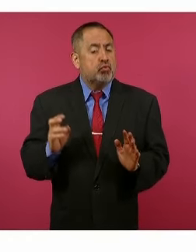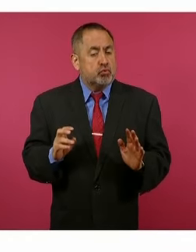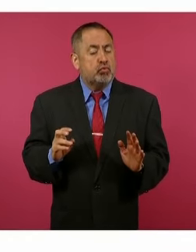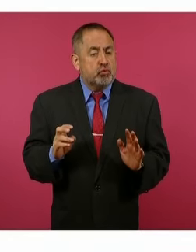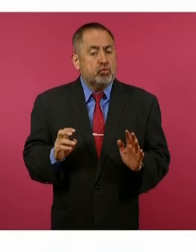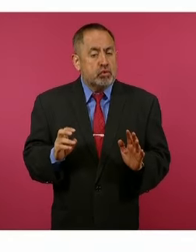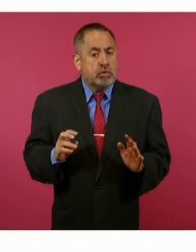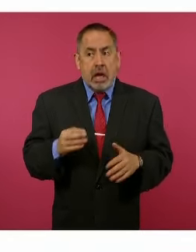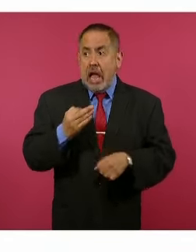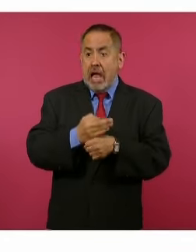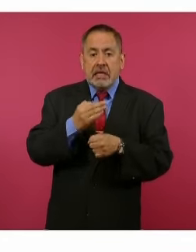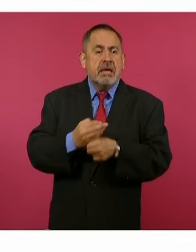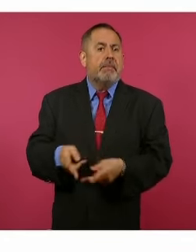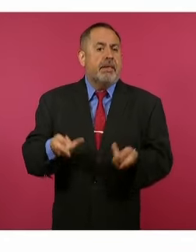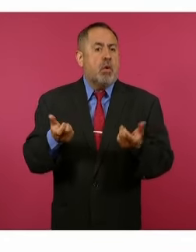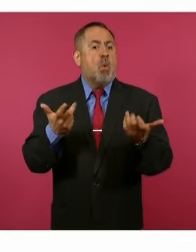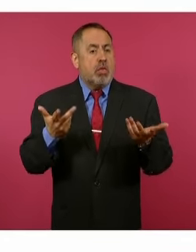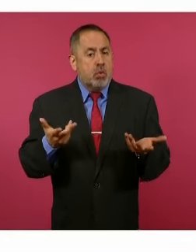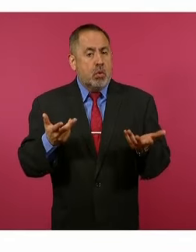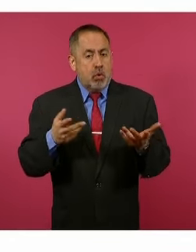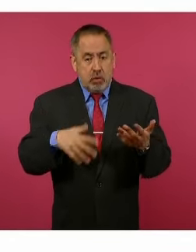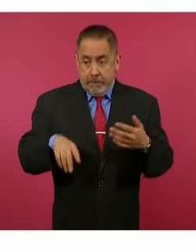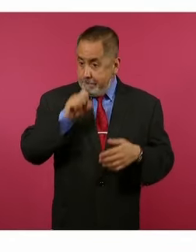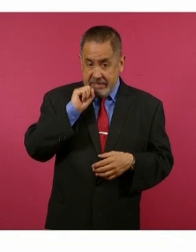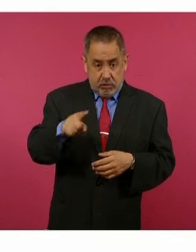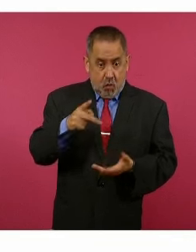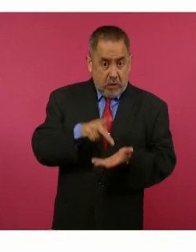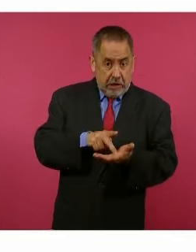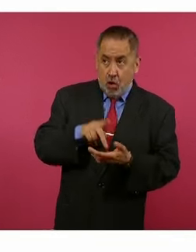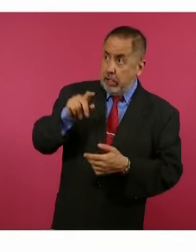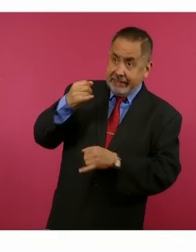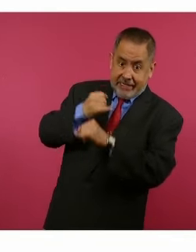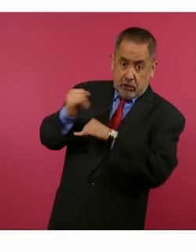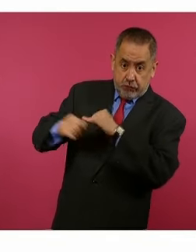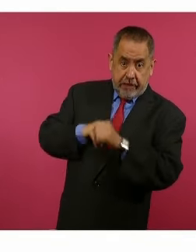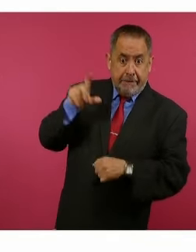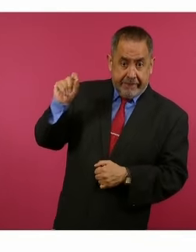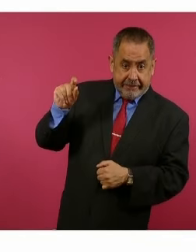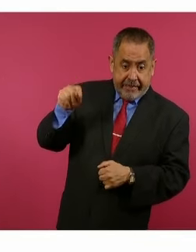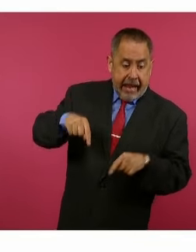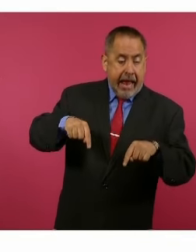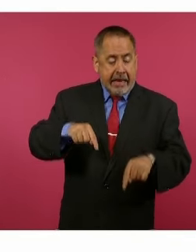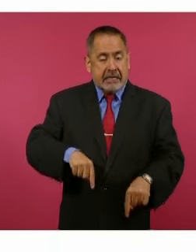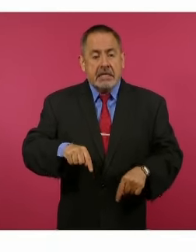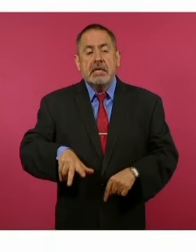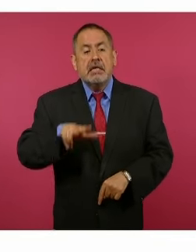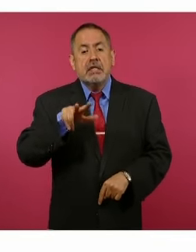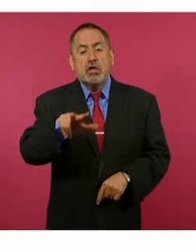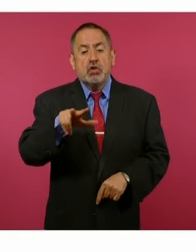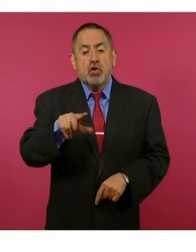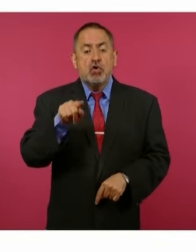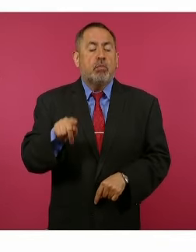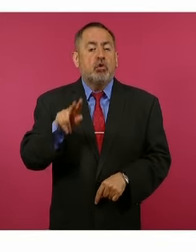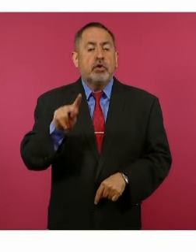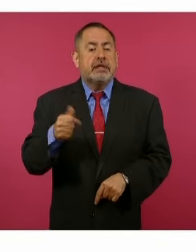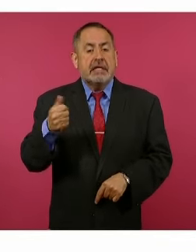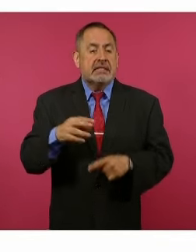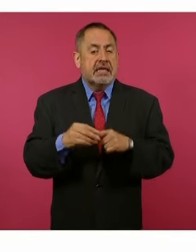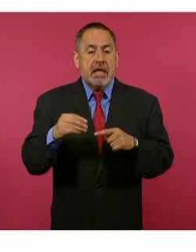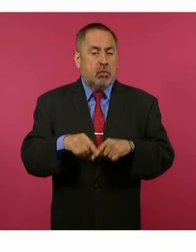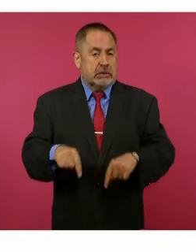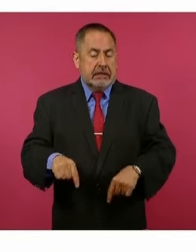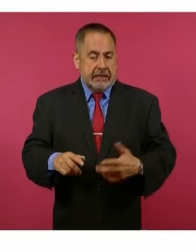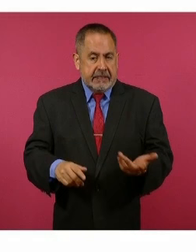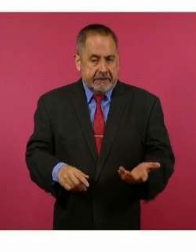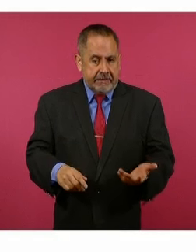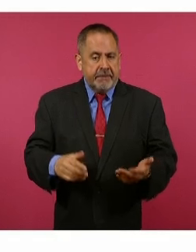frente al precio promedio Nacional de este mismo kilogramo de gas LP en solamente 1886 y en